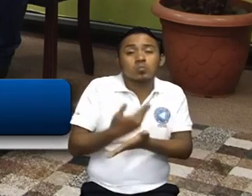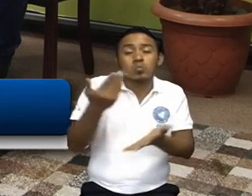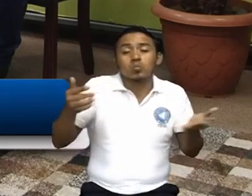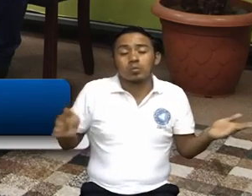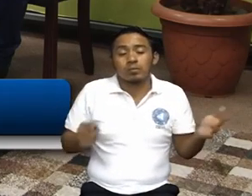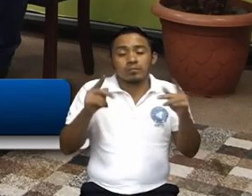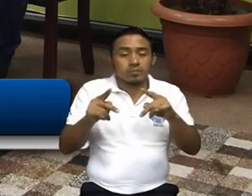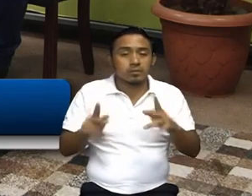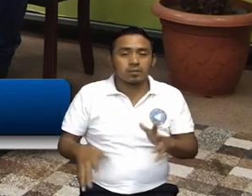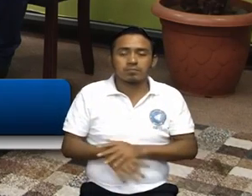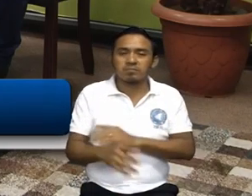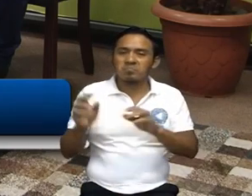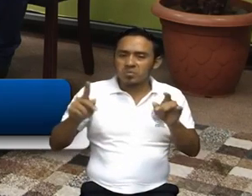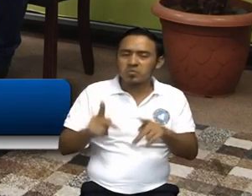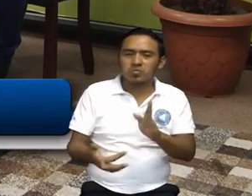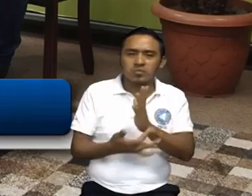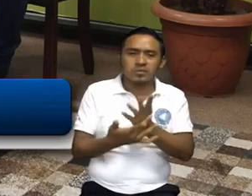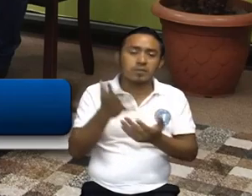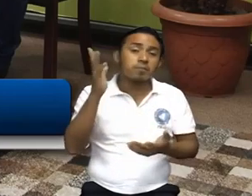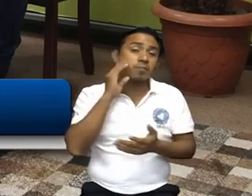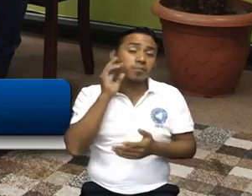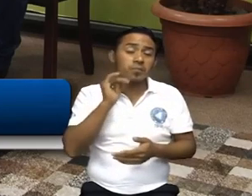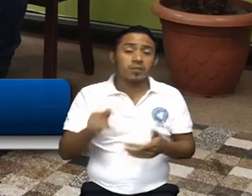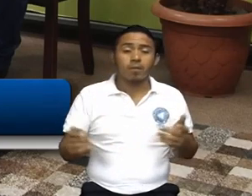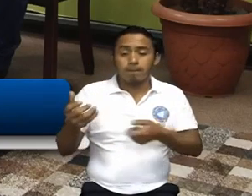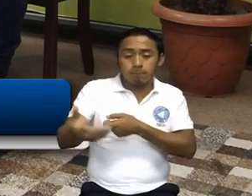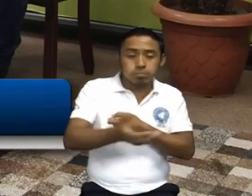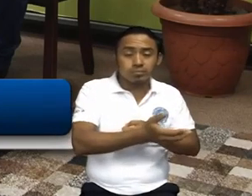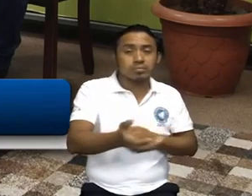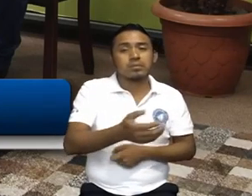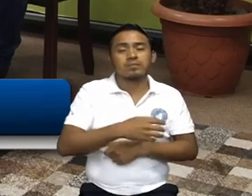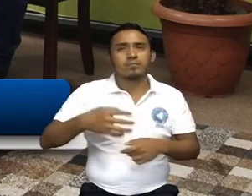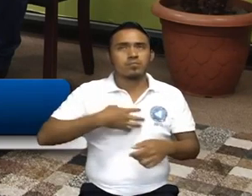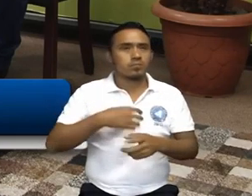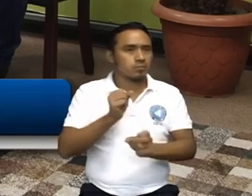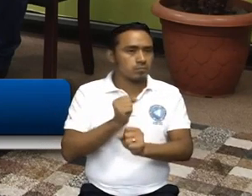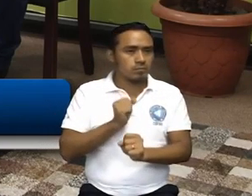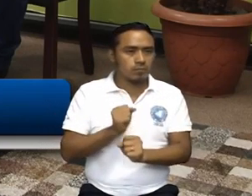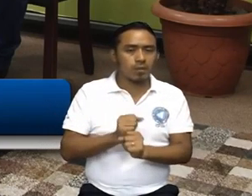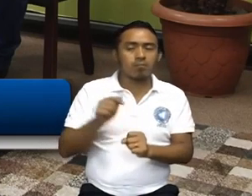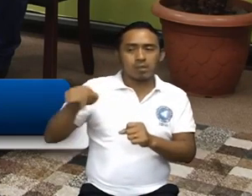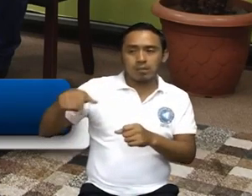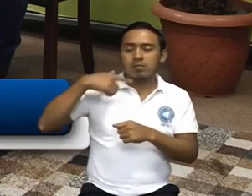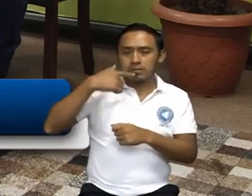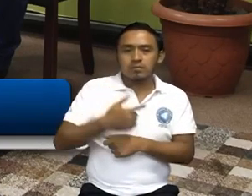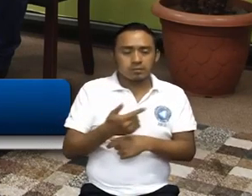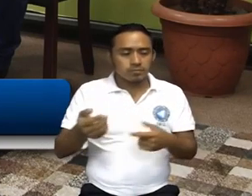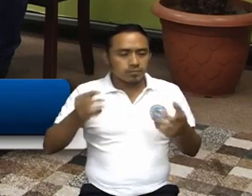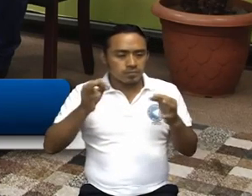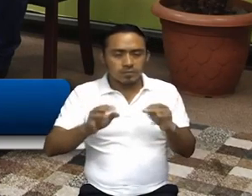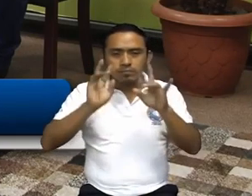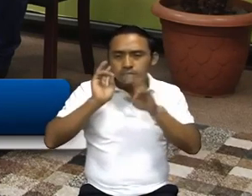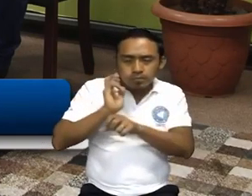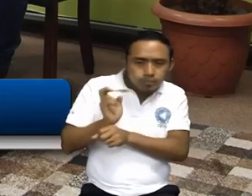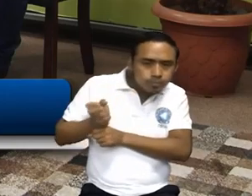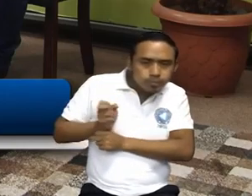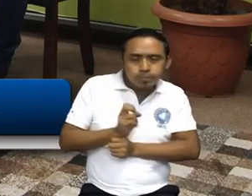los compañeros de la bomberos y los compañeros que se encargan de ese tipo de trabajo, pues ellos están al tanto